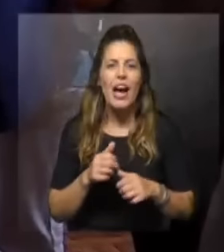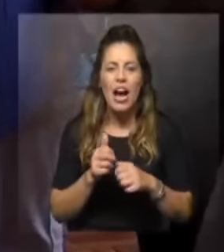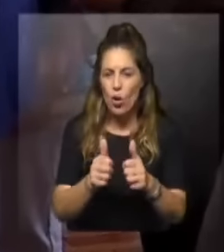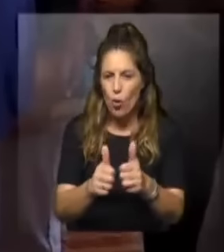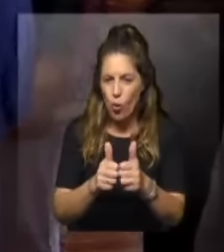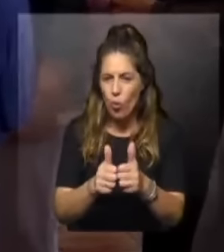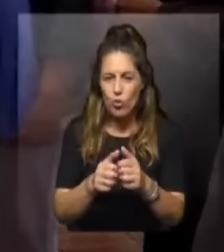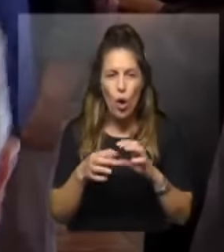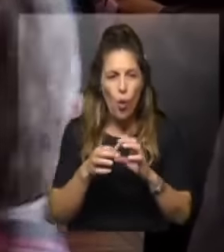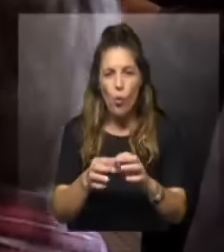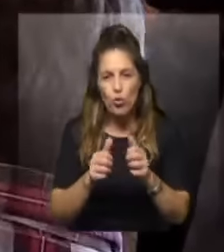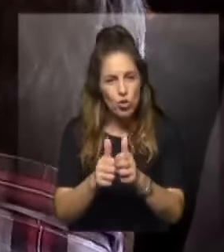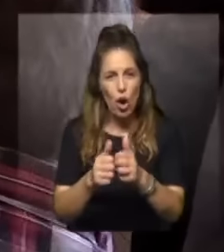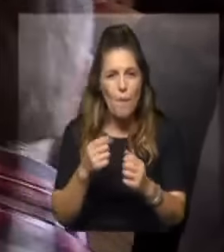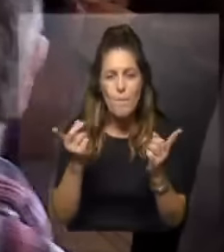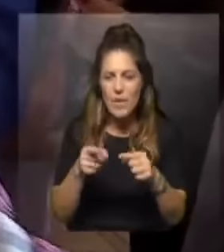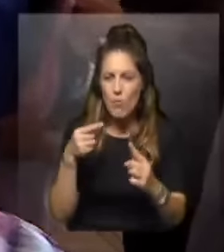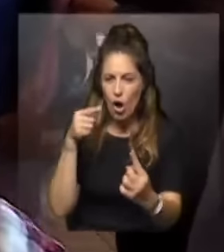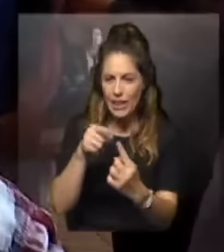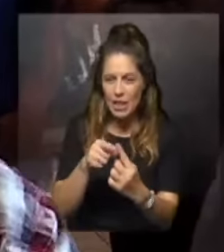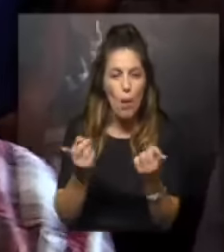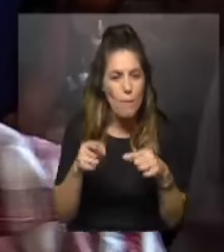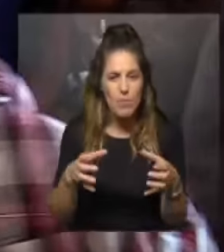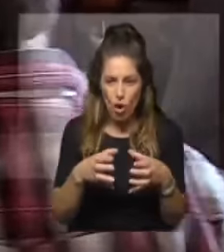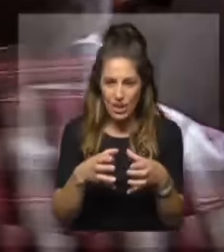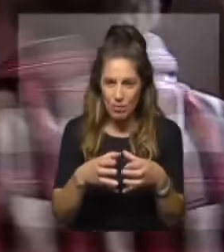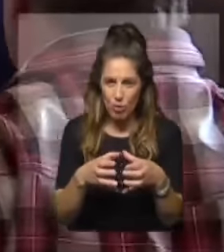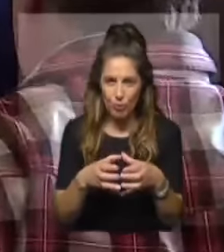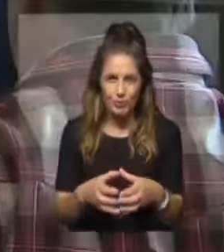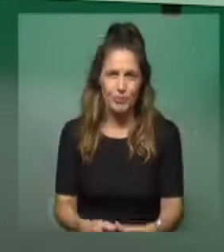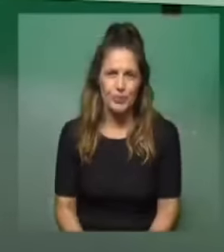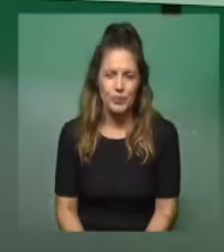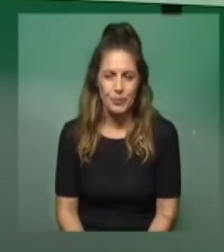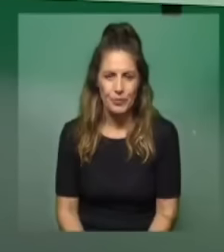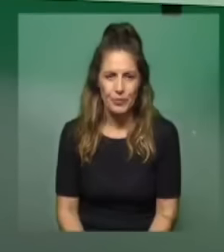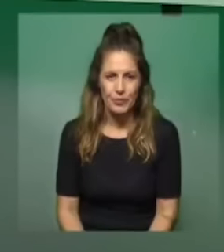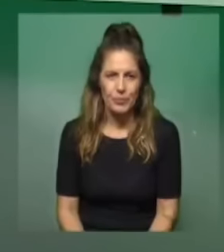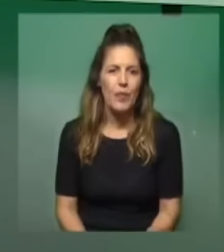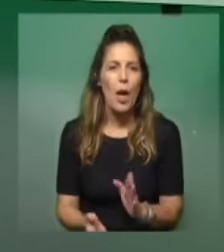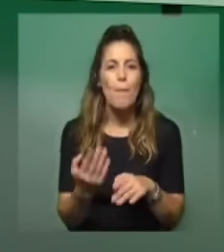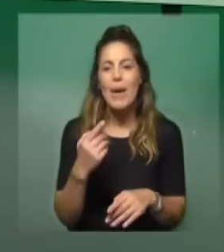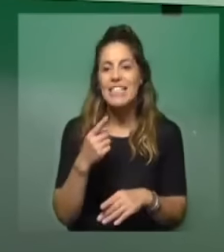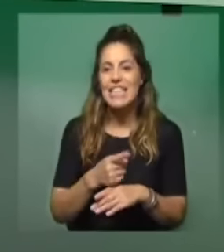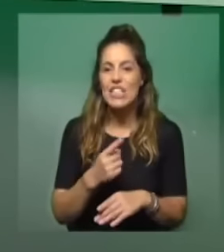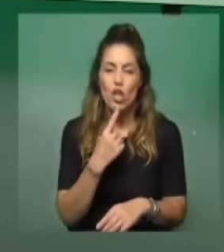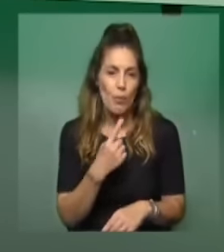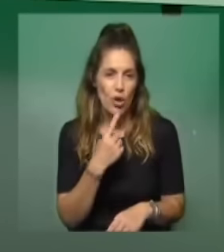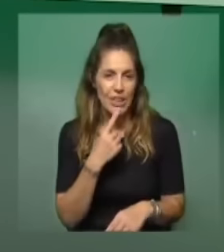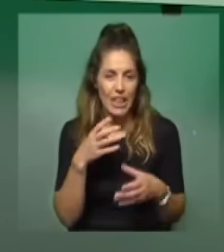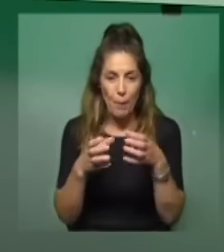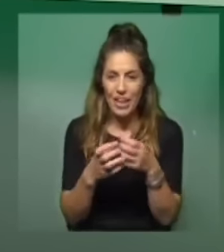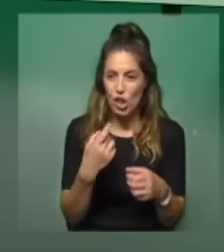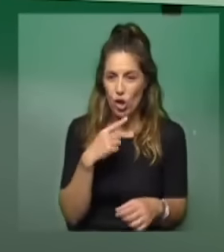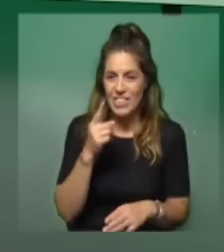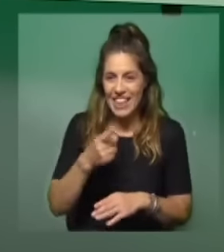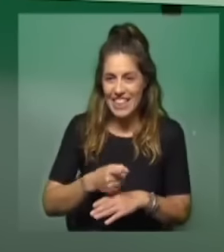conjunto con el mismo rumbo con el mismo equipo más definiciones políticas en el partido Colorado se